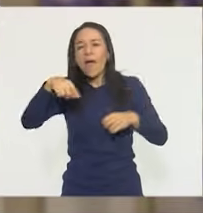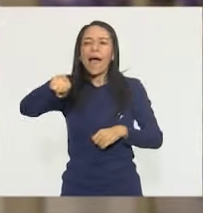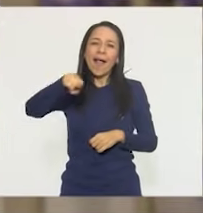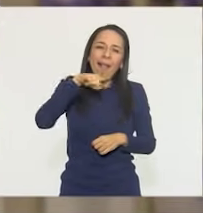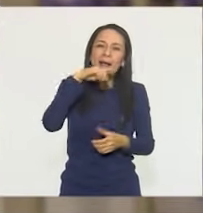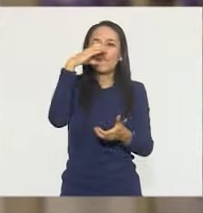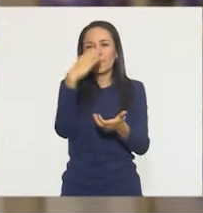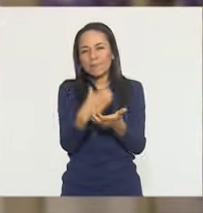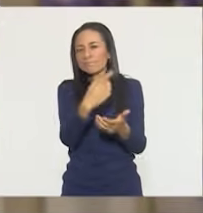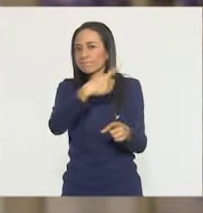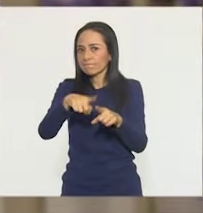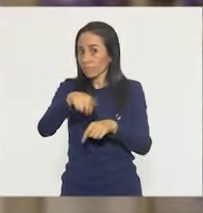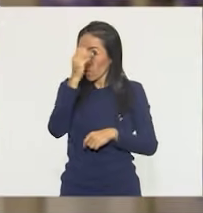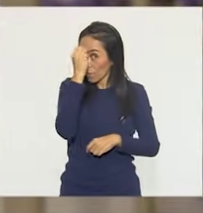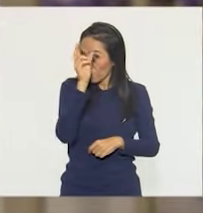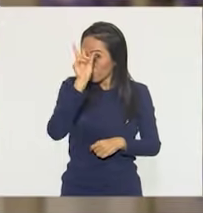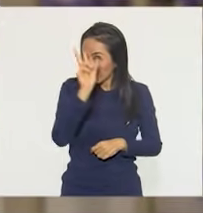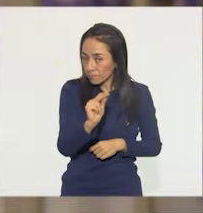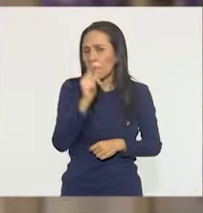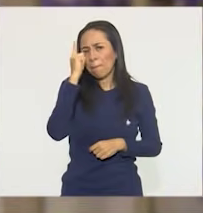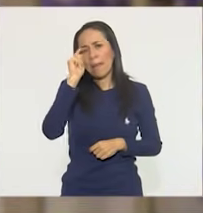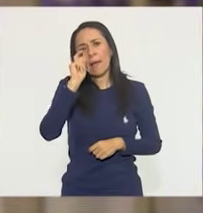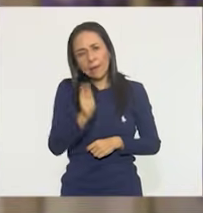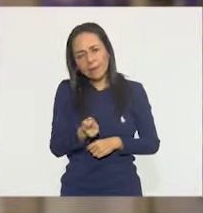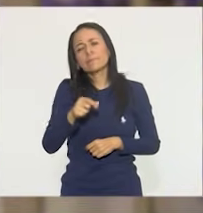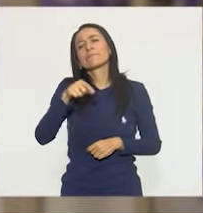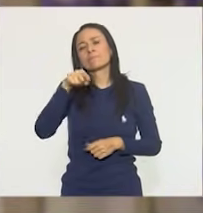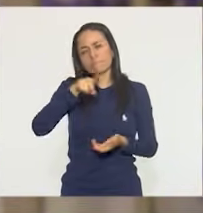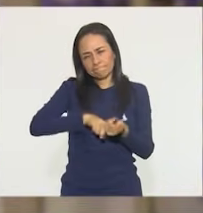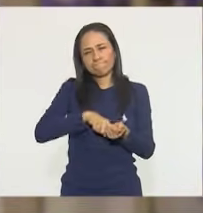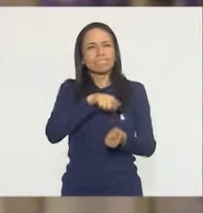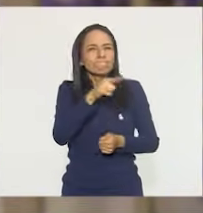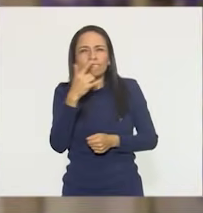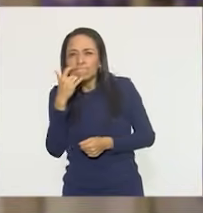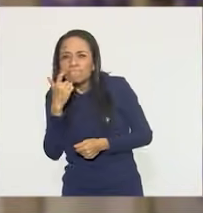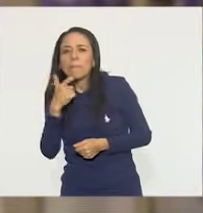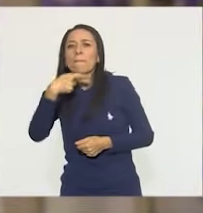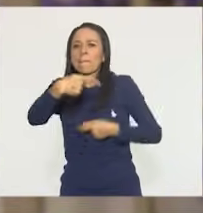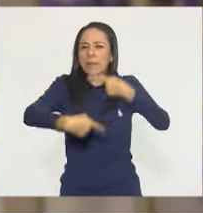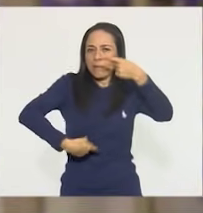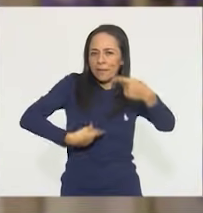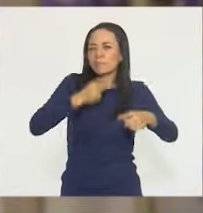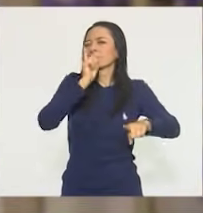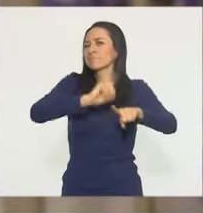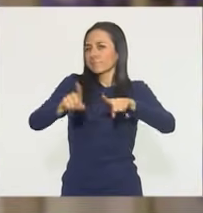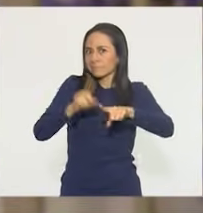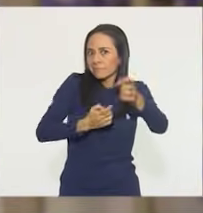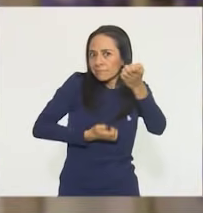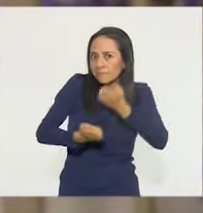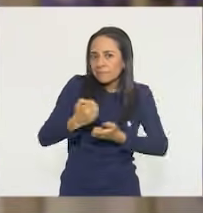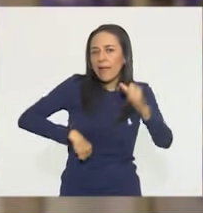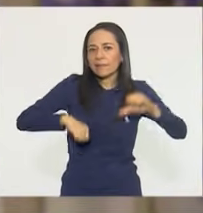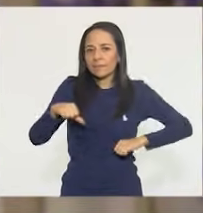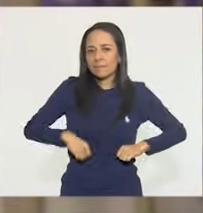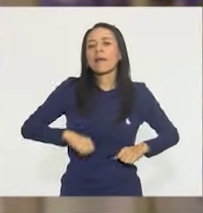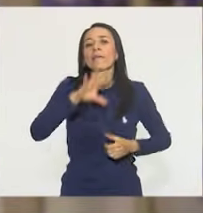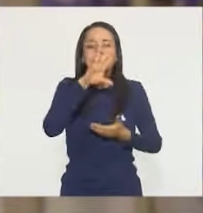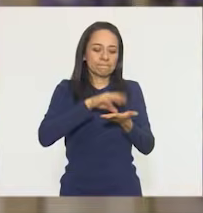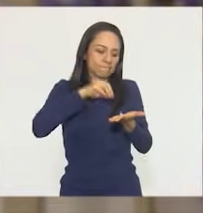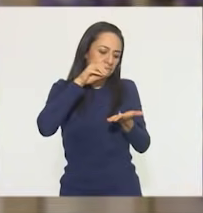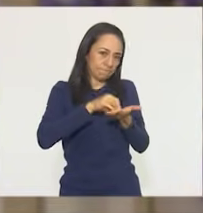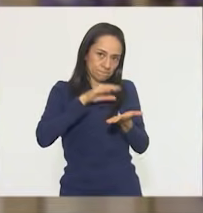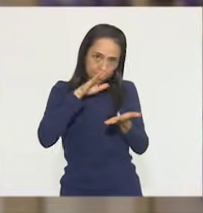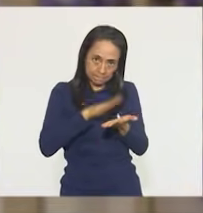anotar las preguntas y actividades que se te piden, para que cuando acabe el programa puedas responderlas